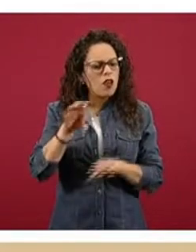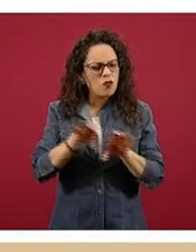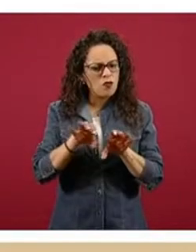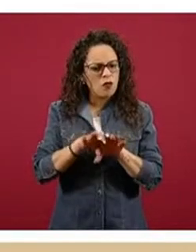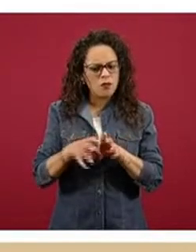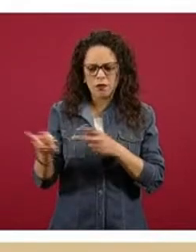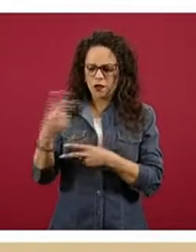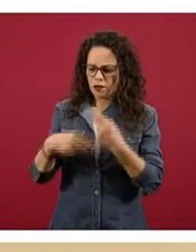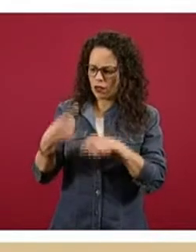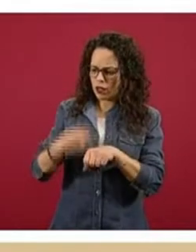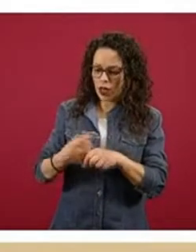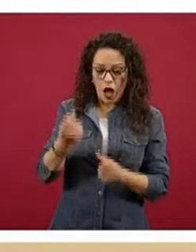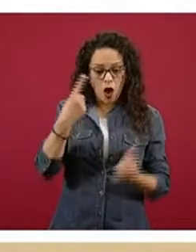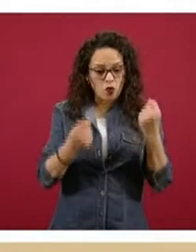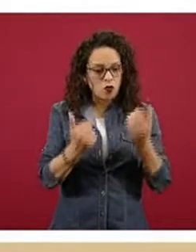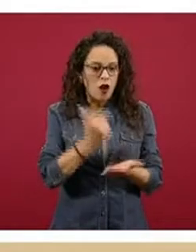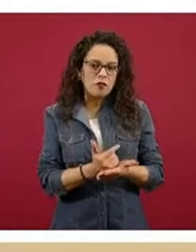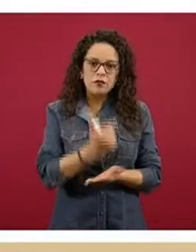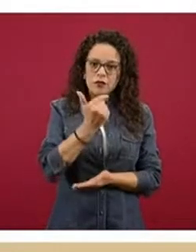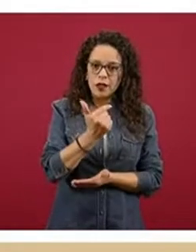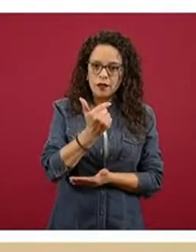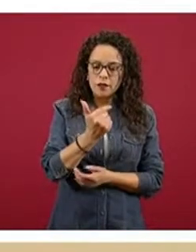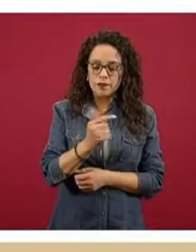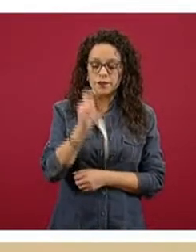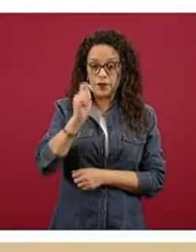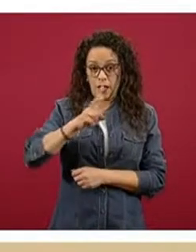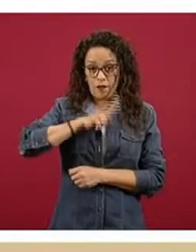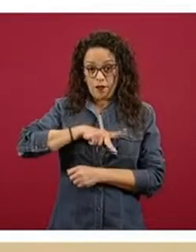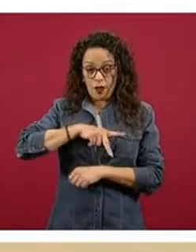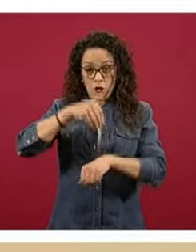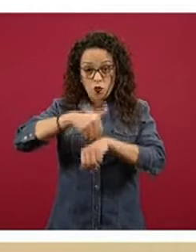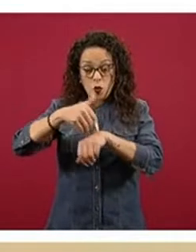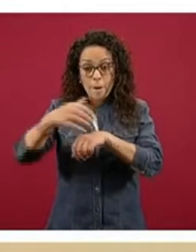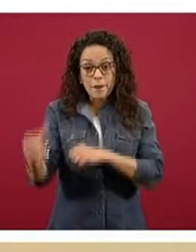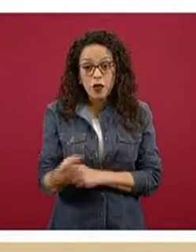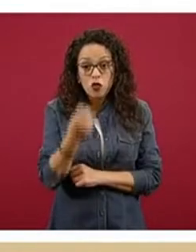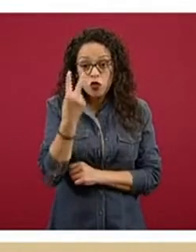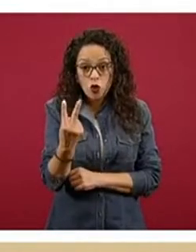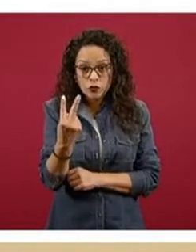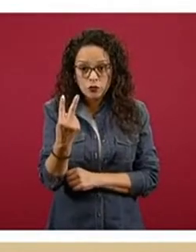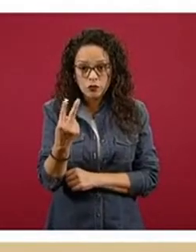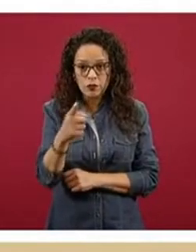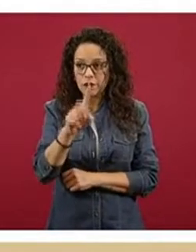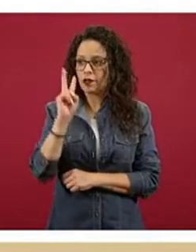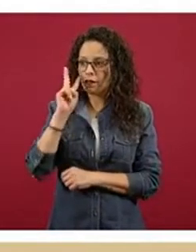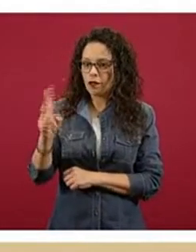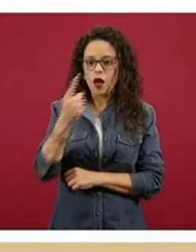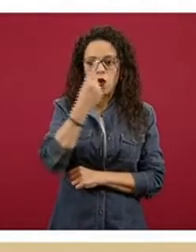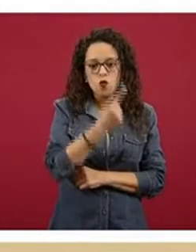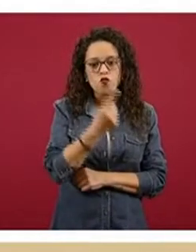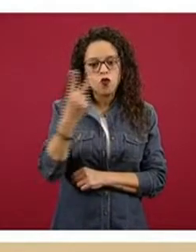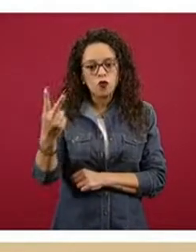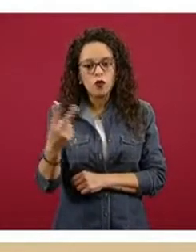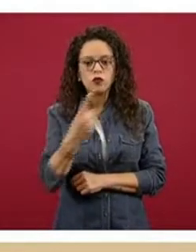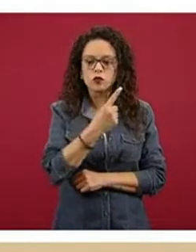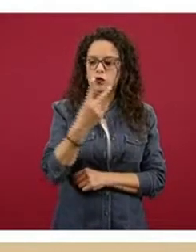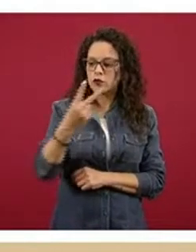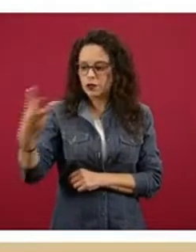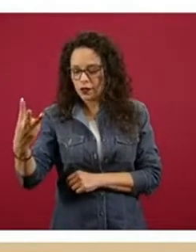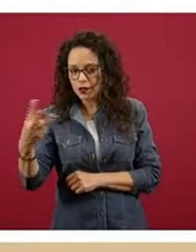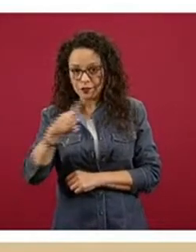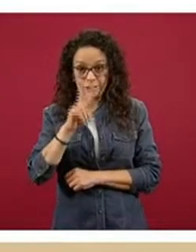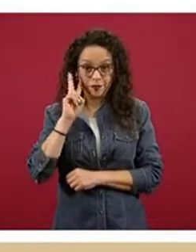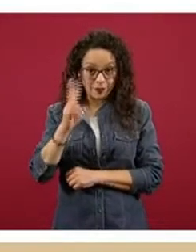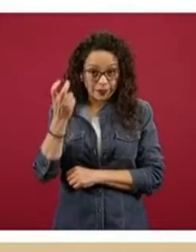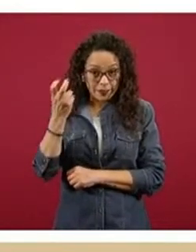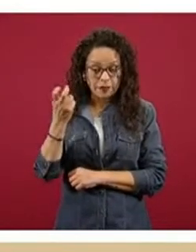más grave. El dengue virus 2, ¿verdad? Ustedes pueden ver el número 1, 2, 2, 1, 2, 3, es decir, son